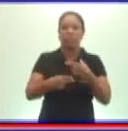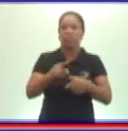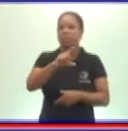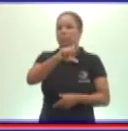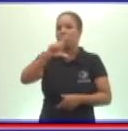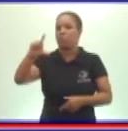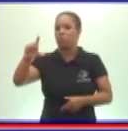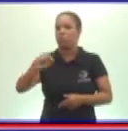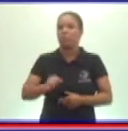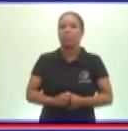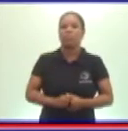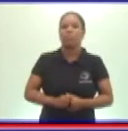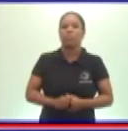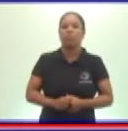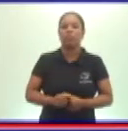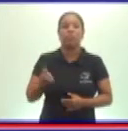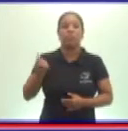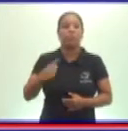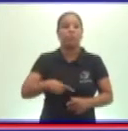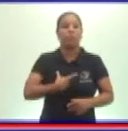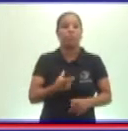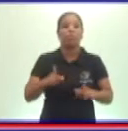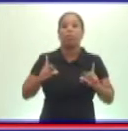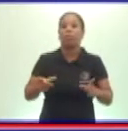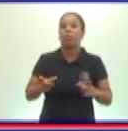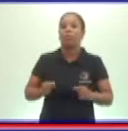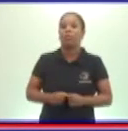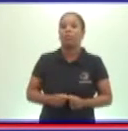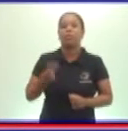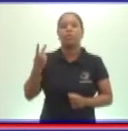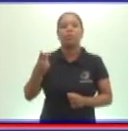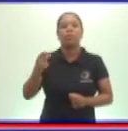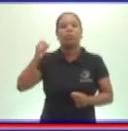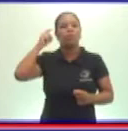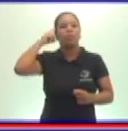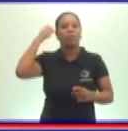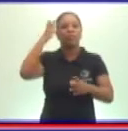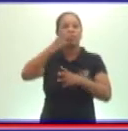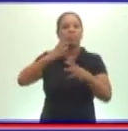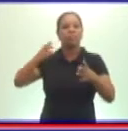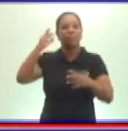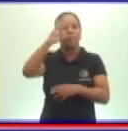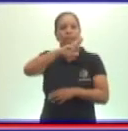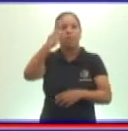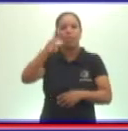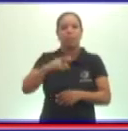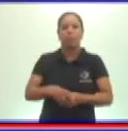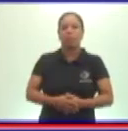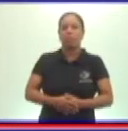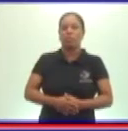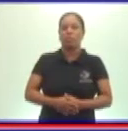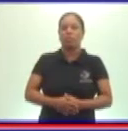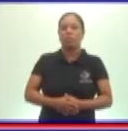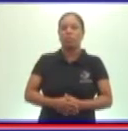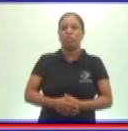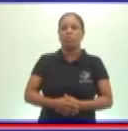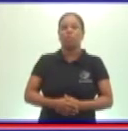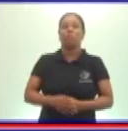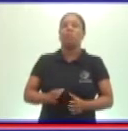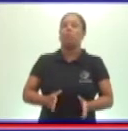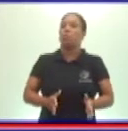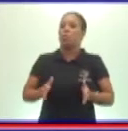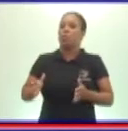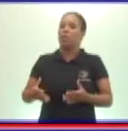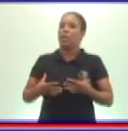primer lugar, la cultura política y en segundo lugar, la ideología de la Revolución cubana. Y establecer la relación de ellas,